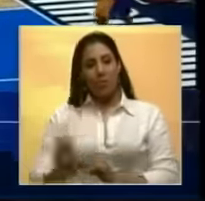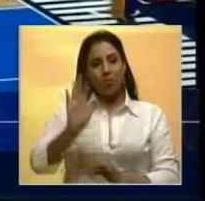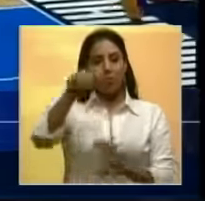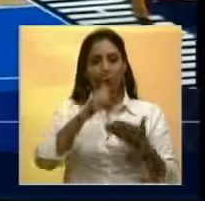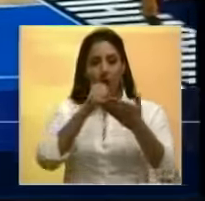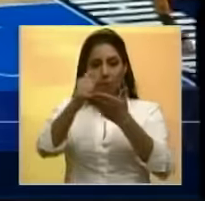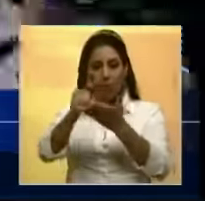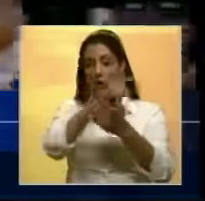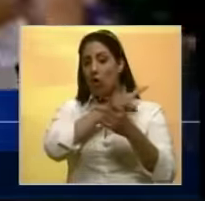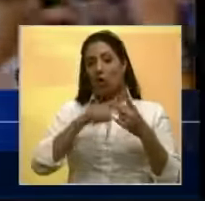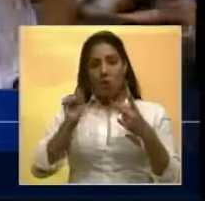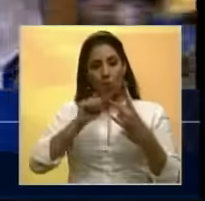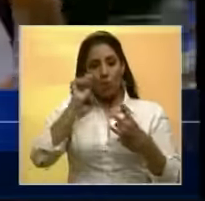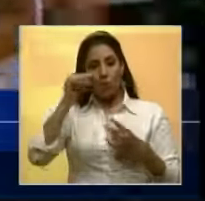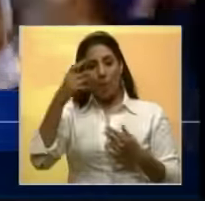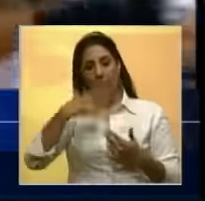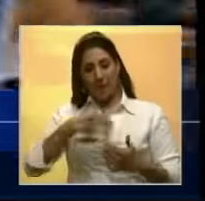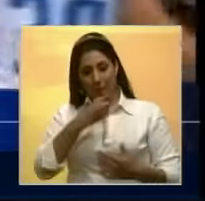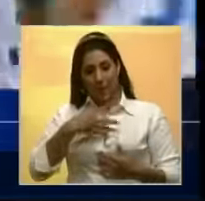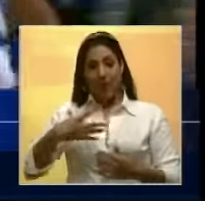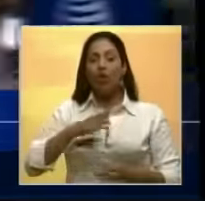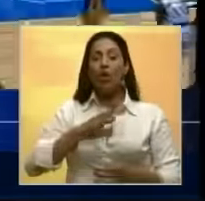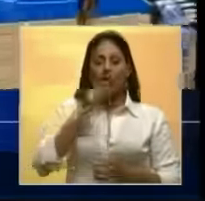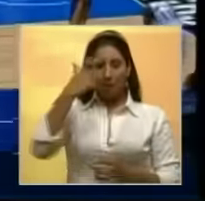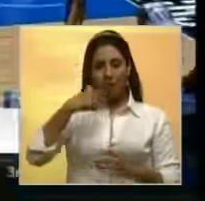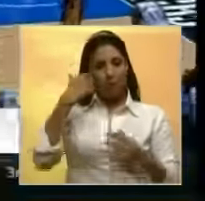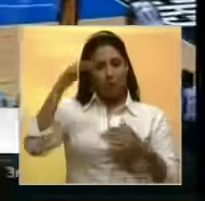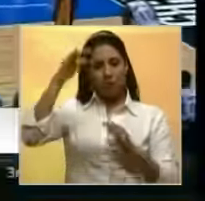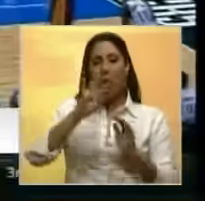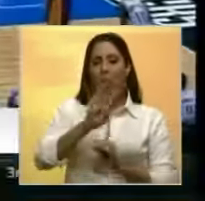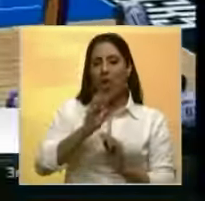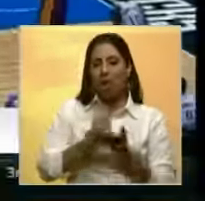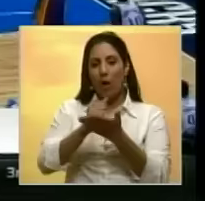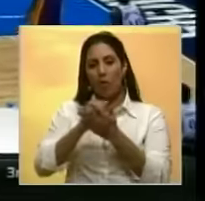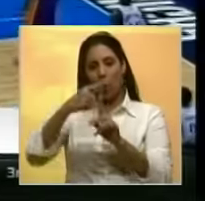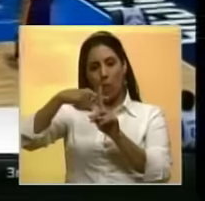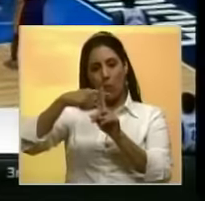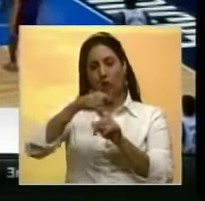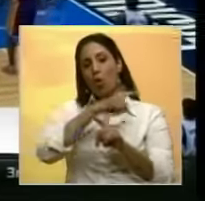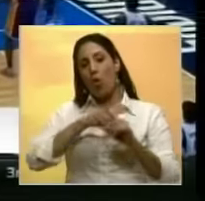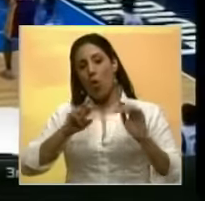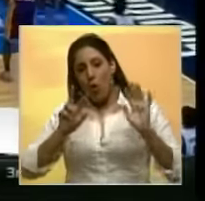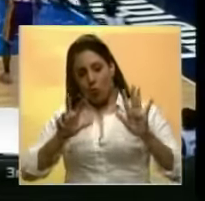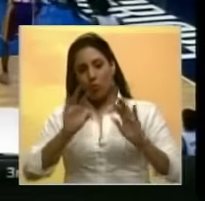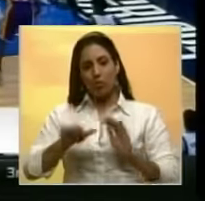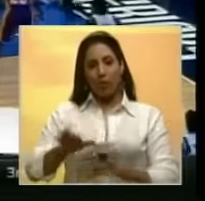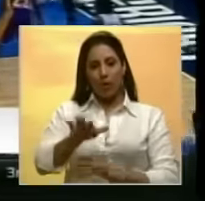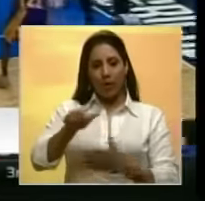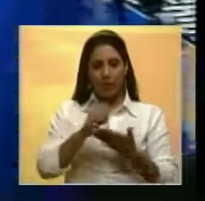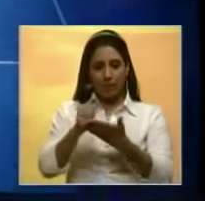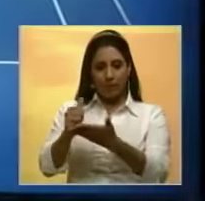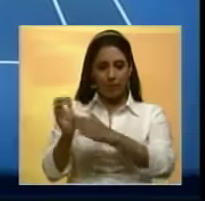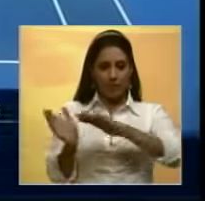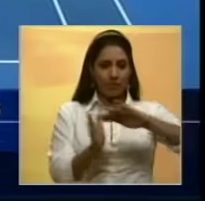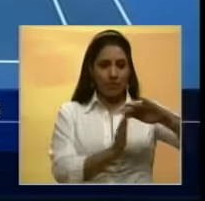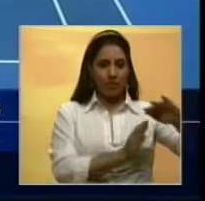de los Mavericks, mientras que por los Lakers, Timofey Mozgov sumó 4 puntos y 8 rebotes.